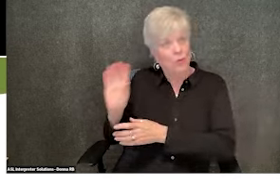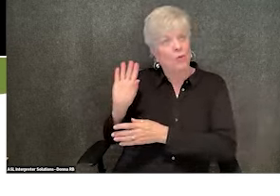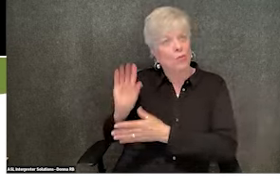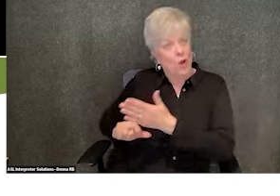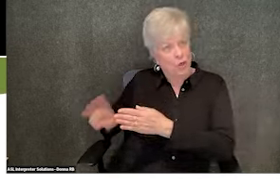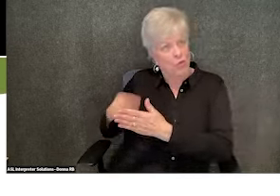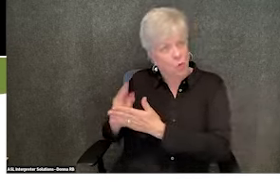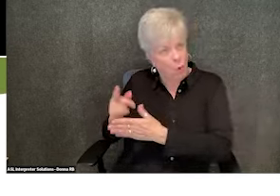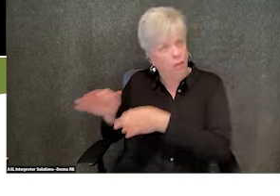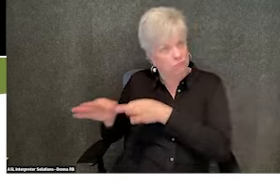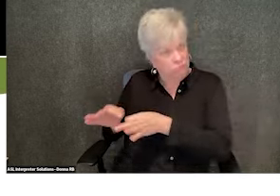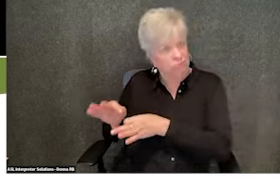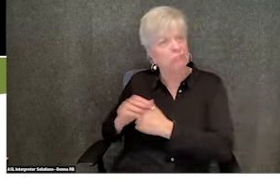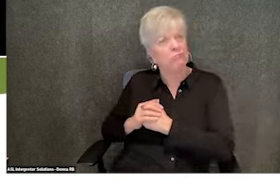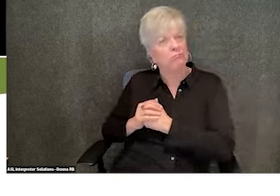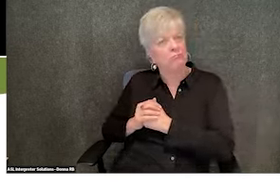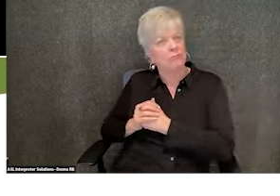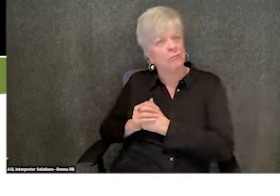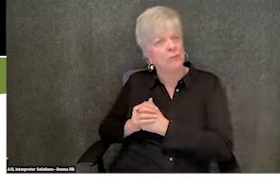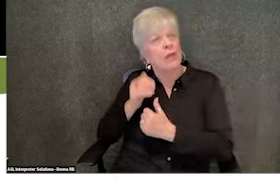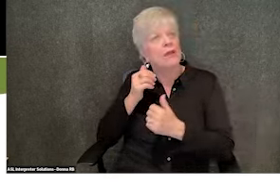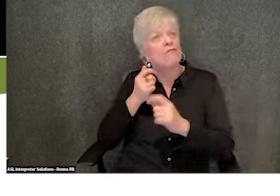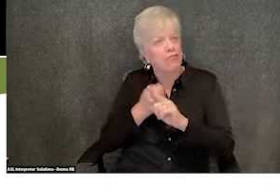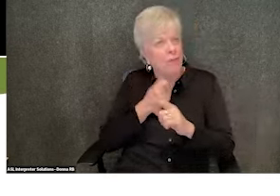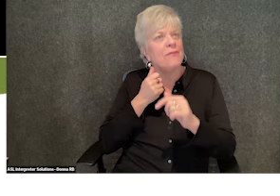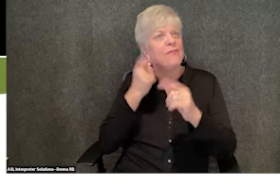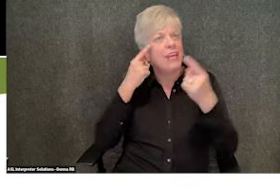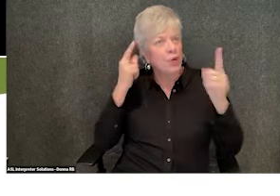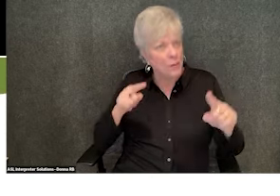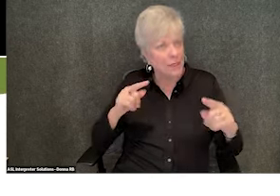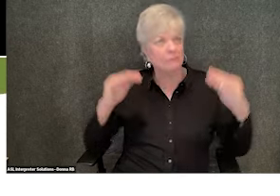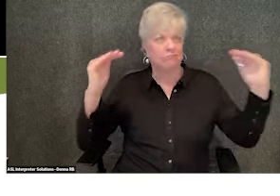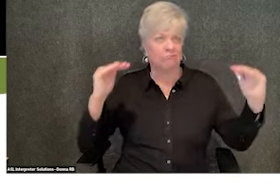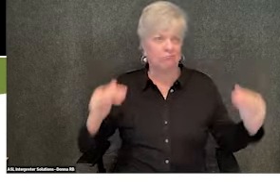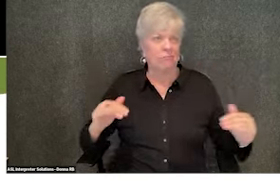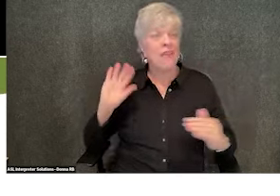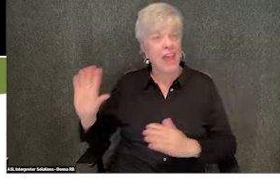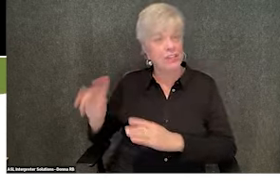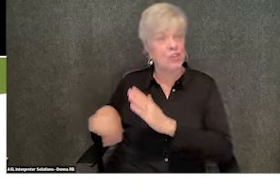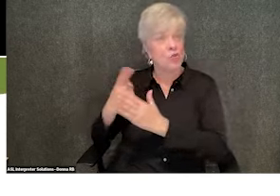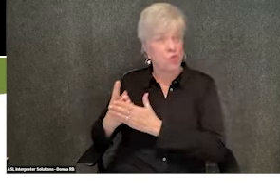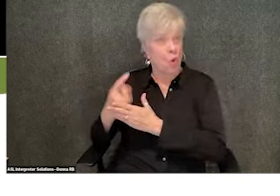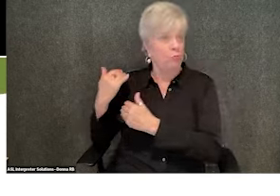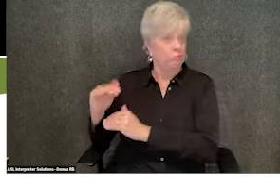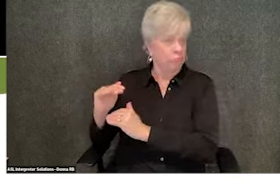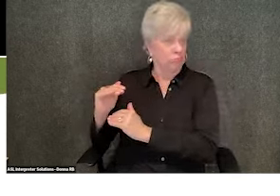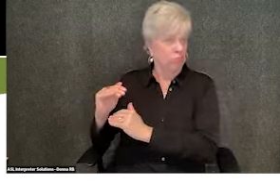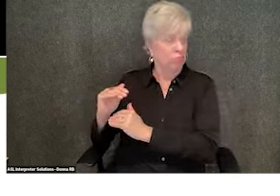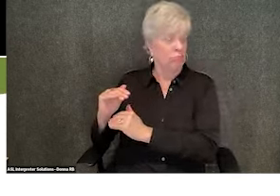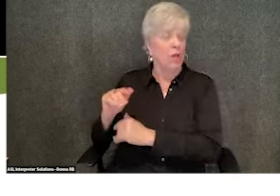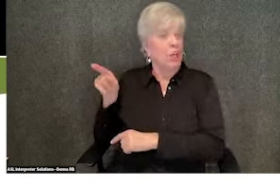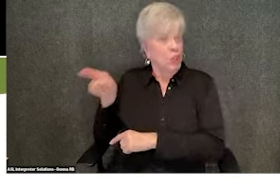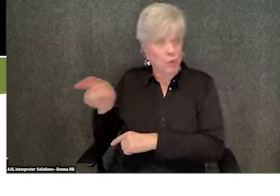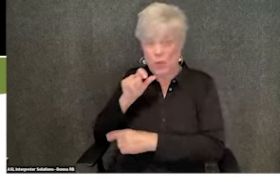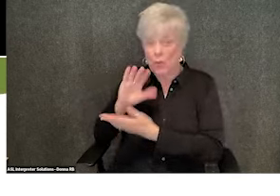que usted o que esa persona bajo el acuerdo tiene derecho o sea, ese es su papel, su